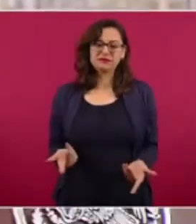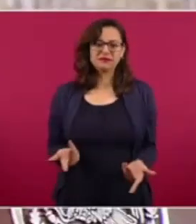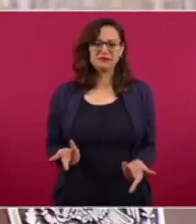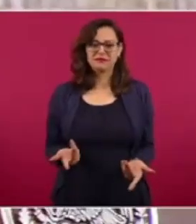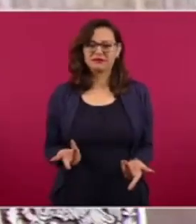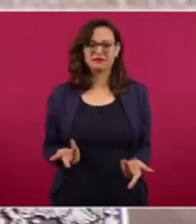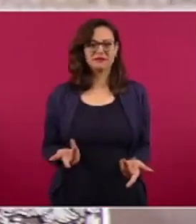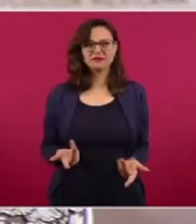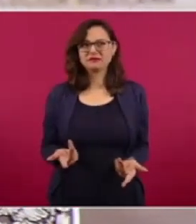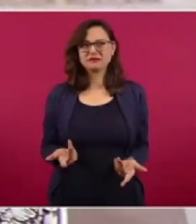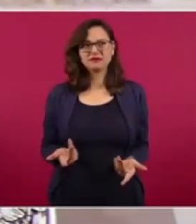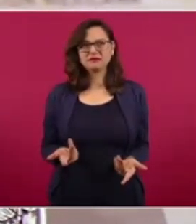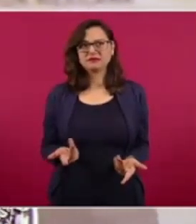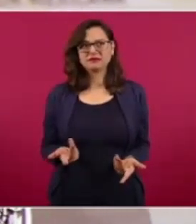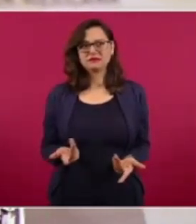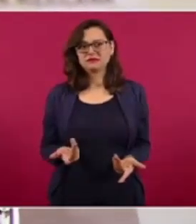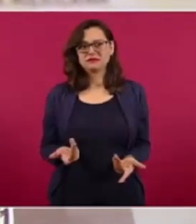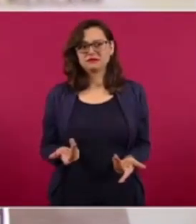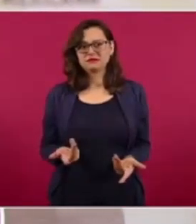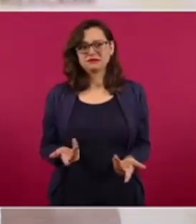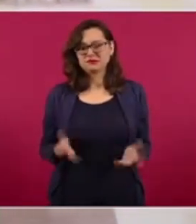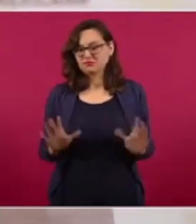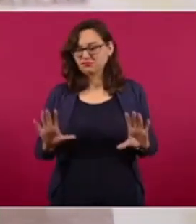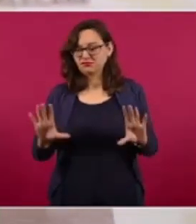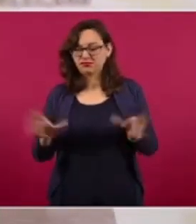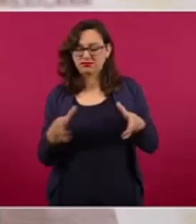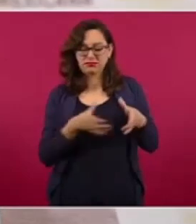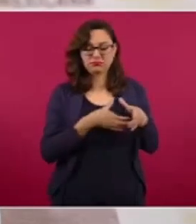de manera sectaria,